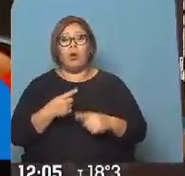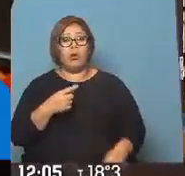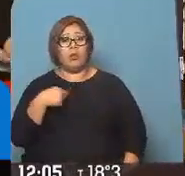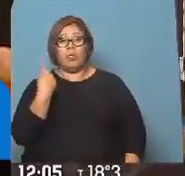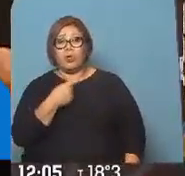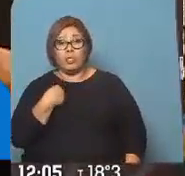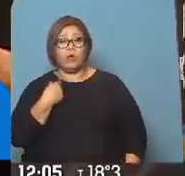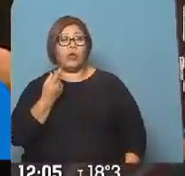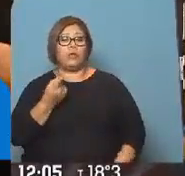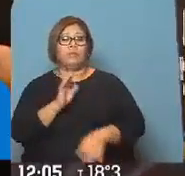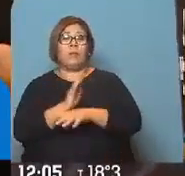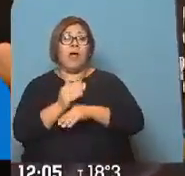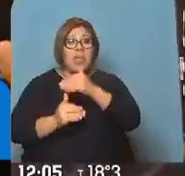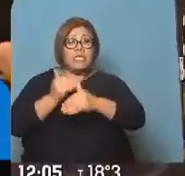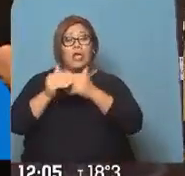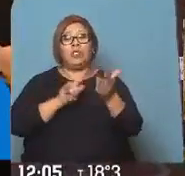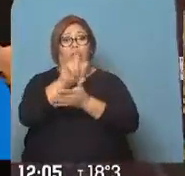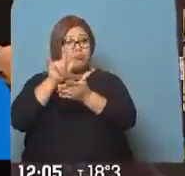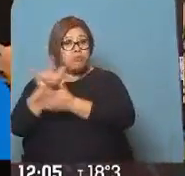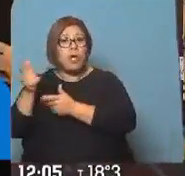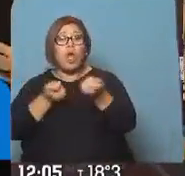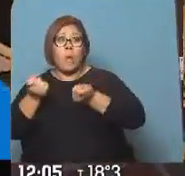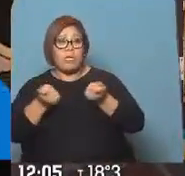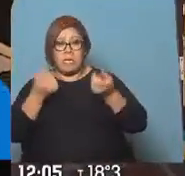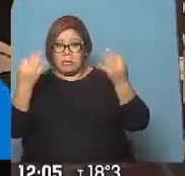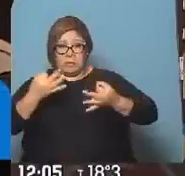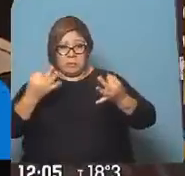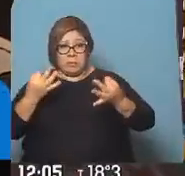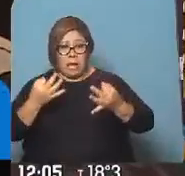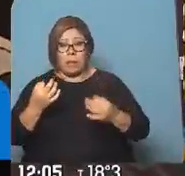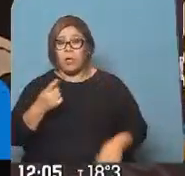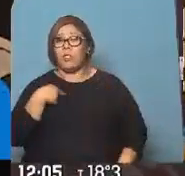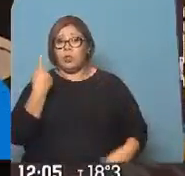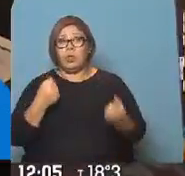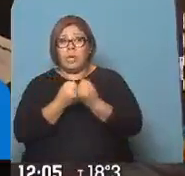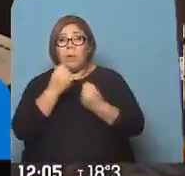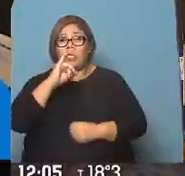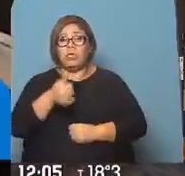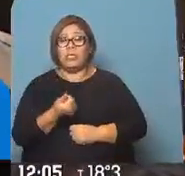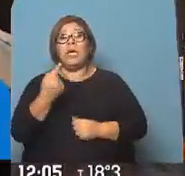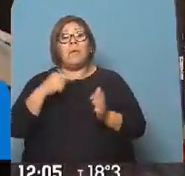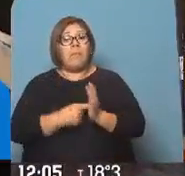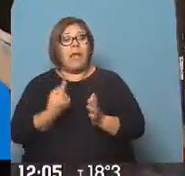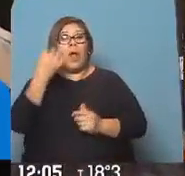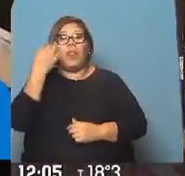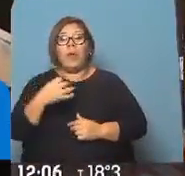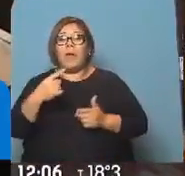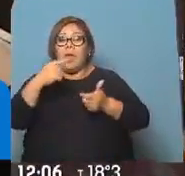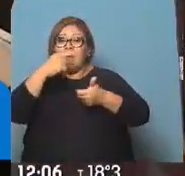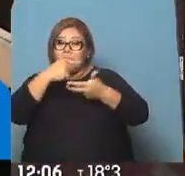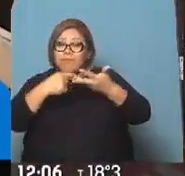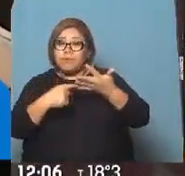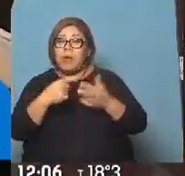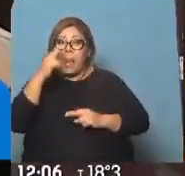desarrollo comercial en tanto en cuanto sea con compañeros jerarquizados profesionalizados con convenio colectivo de trabajo y con desarrollo esa